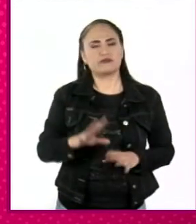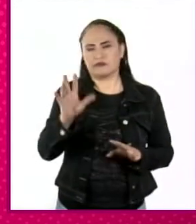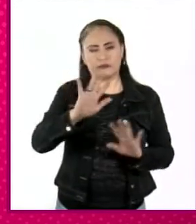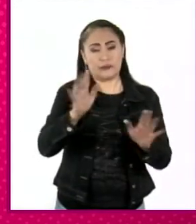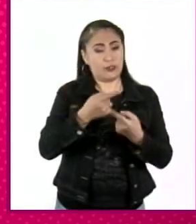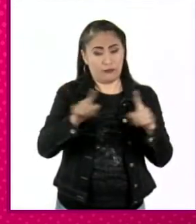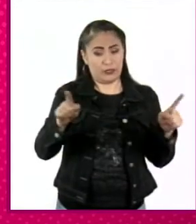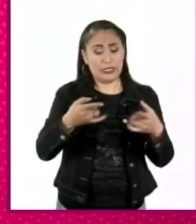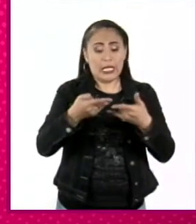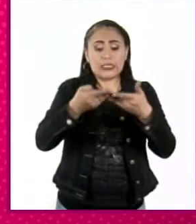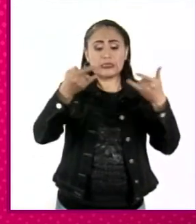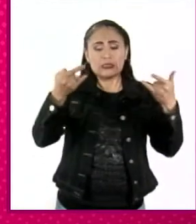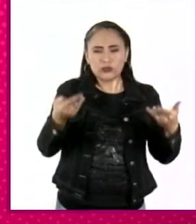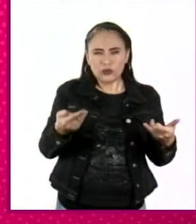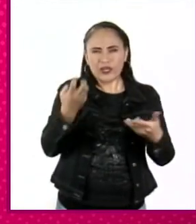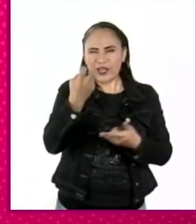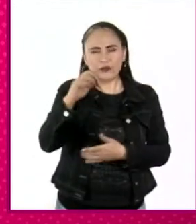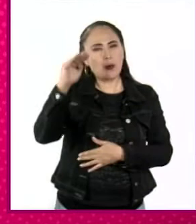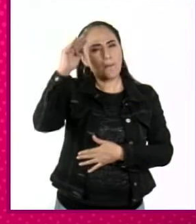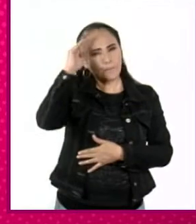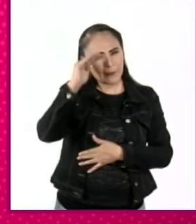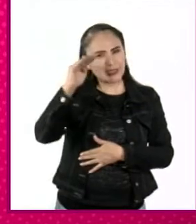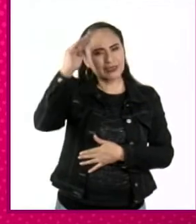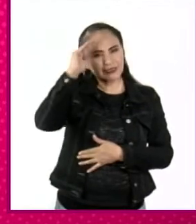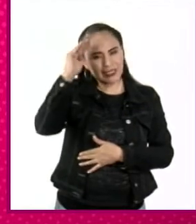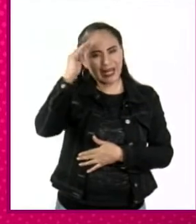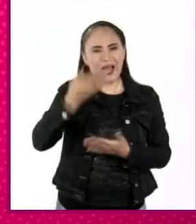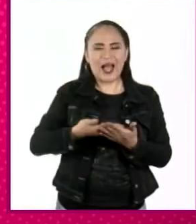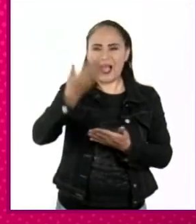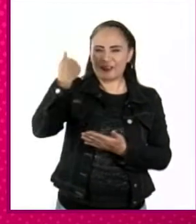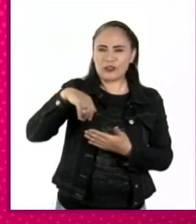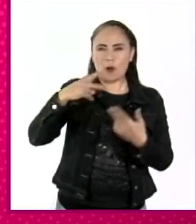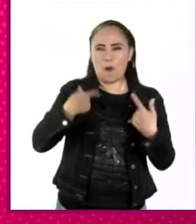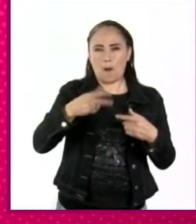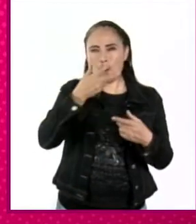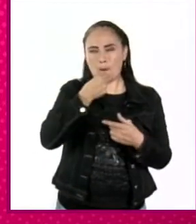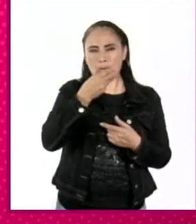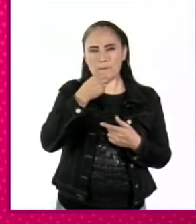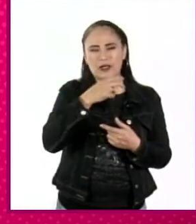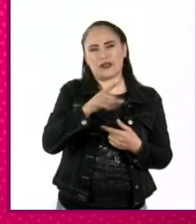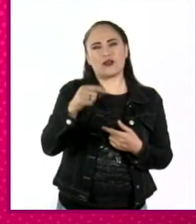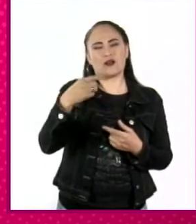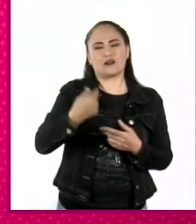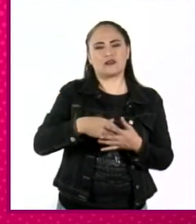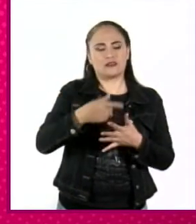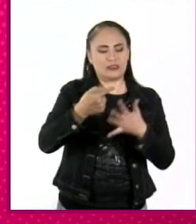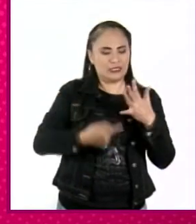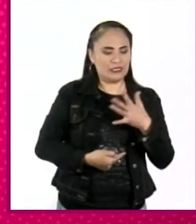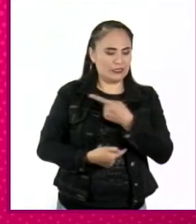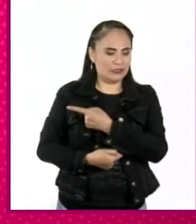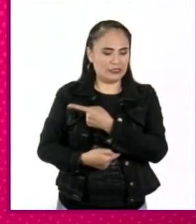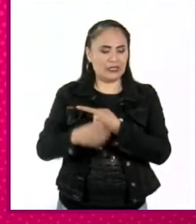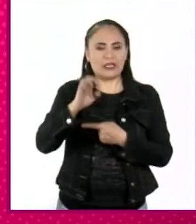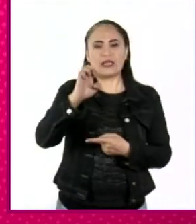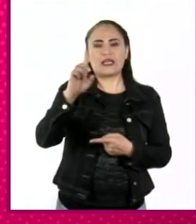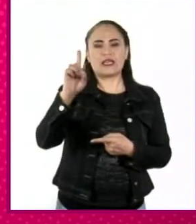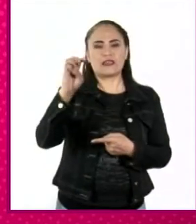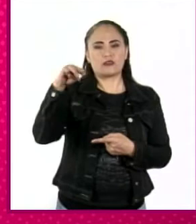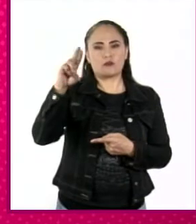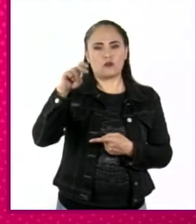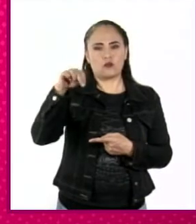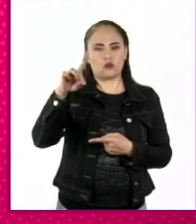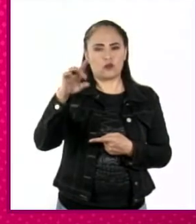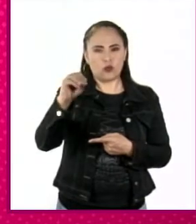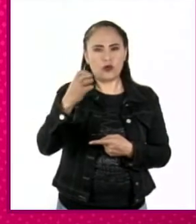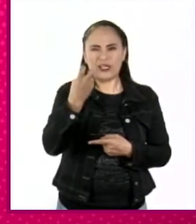reflexión, diría el historiador ya fallecido, el doctor Edmundo Borman. Tiene un aforismo muy importante que dice: la historia